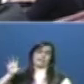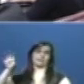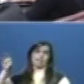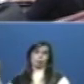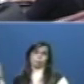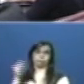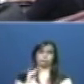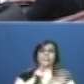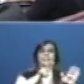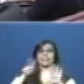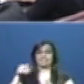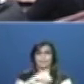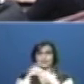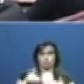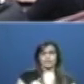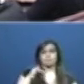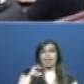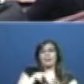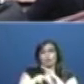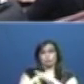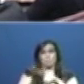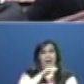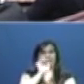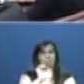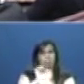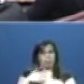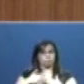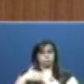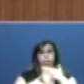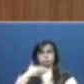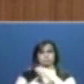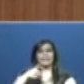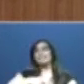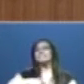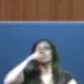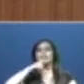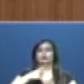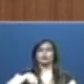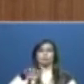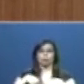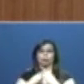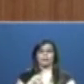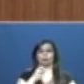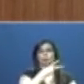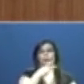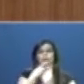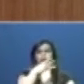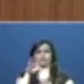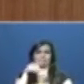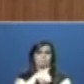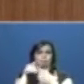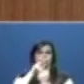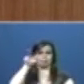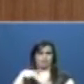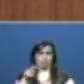y los recursos para el funcionamiento del ecil en 2013 estamos destinando más de 230 millones de euros a las políticas de